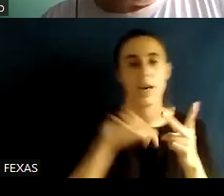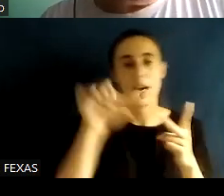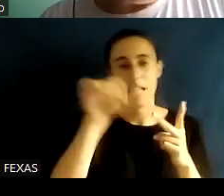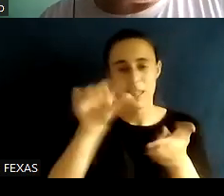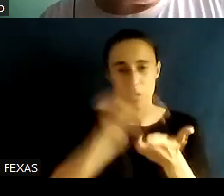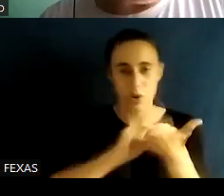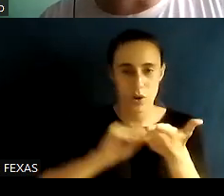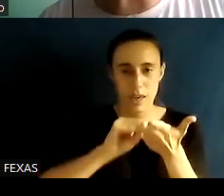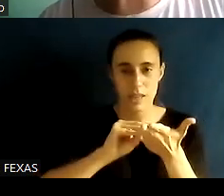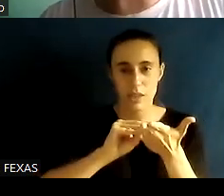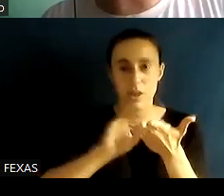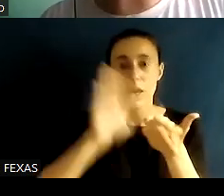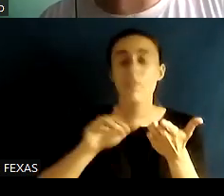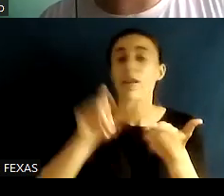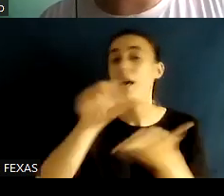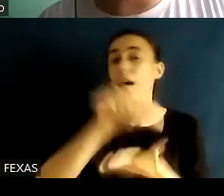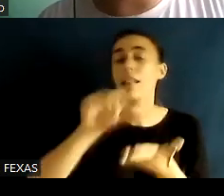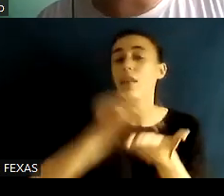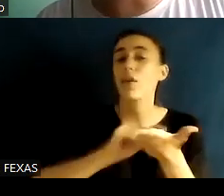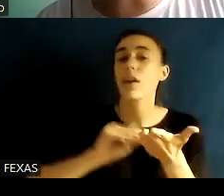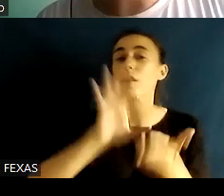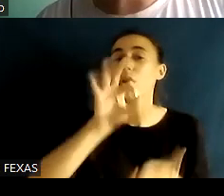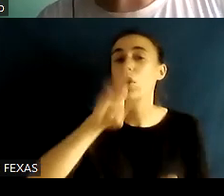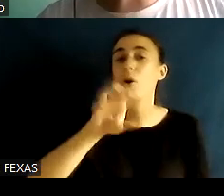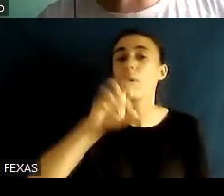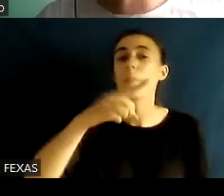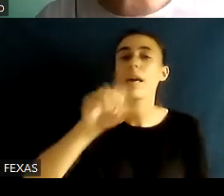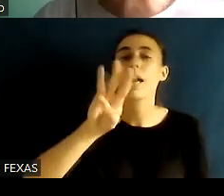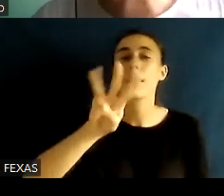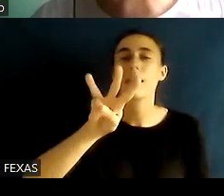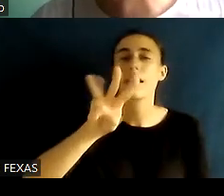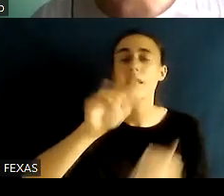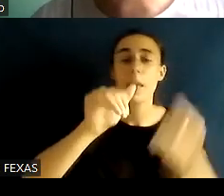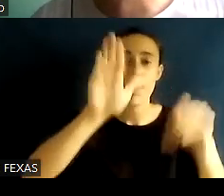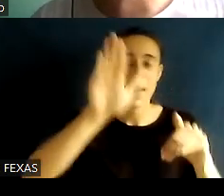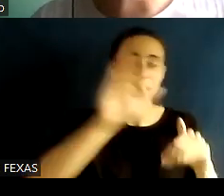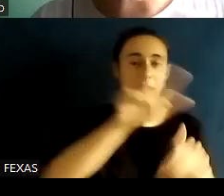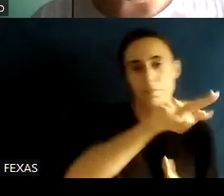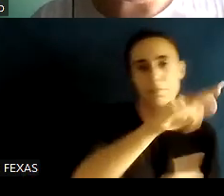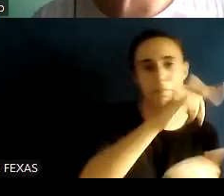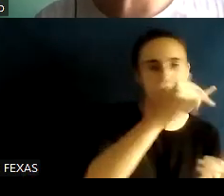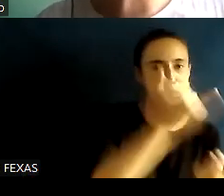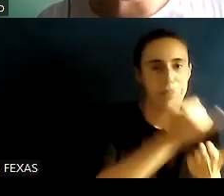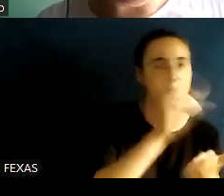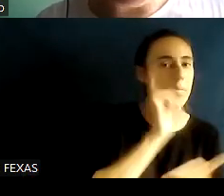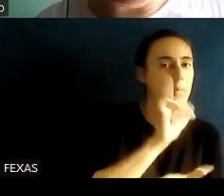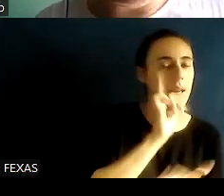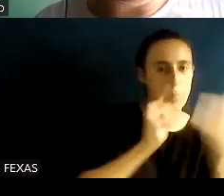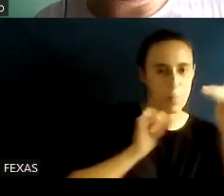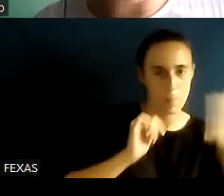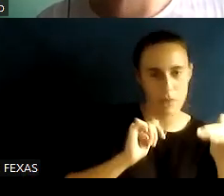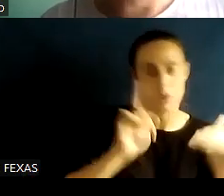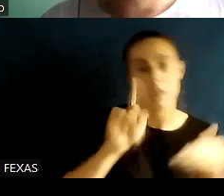los ácidos grasos omega 3 son superiores al placebo y su efecto es similar a los antidepresivos. Y no solo